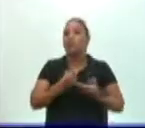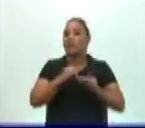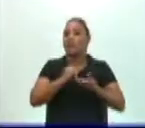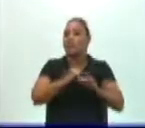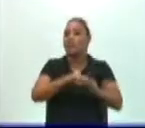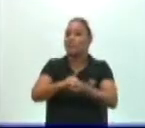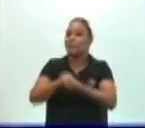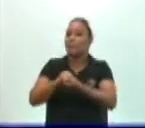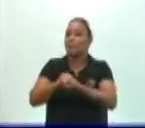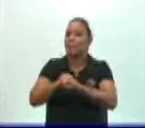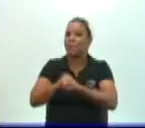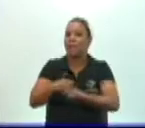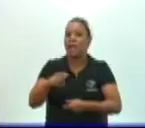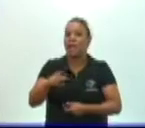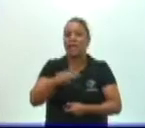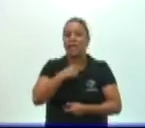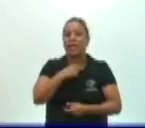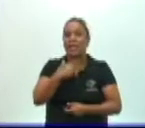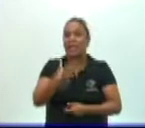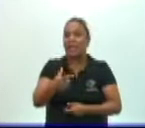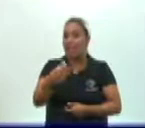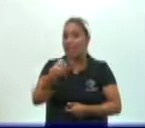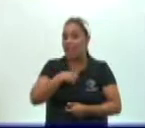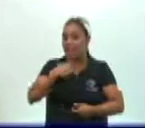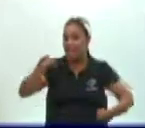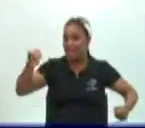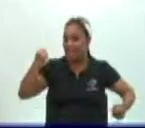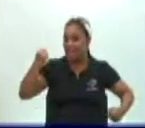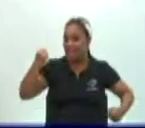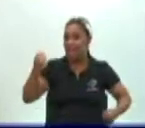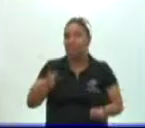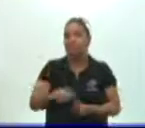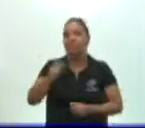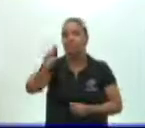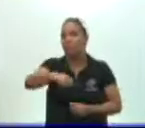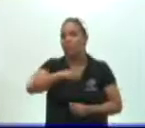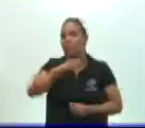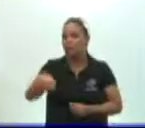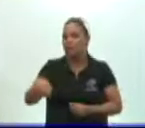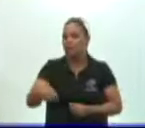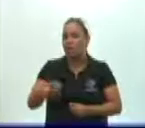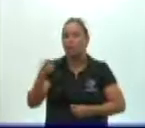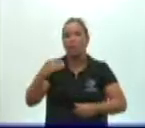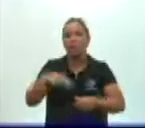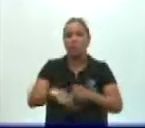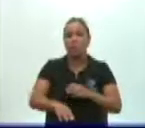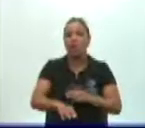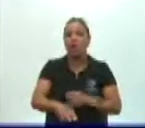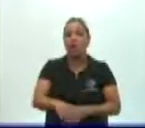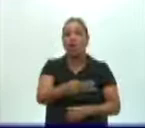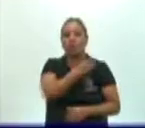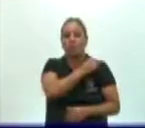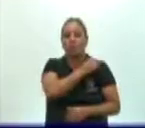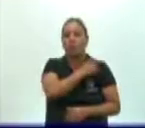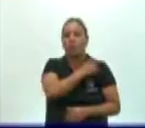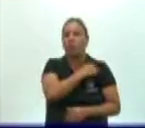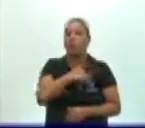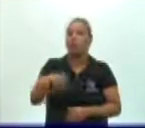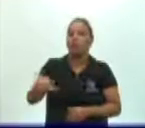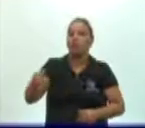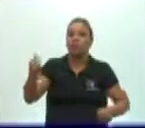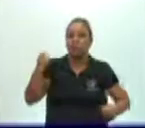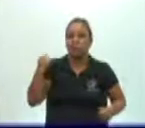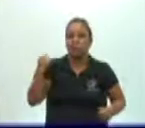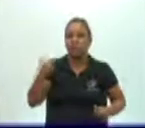compañías británicas de las Indias Orientales, bajo el mando de oficiales británicos. Estos oficiales eran entrenados en escuelas de